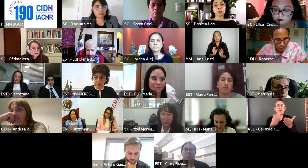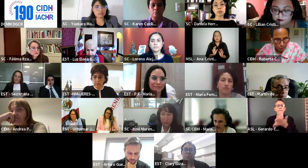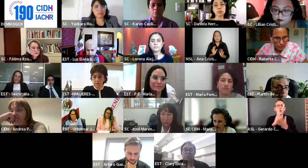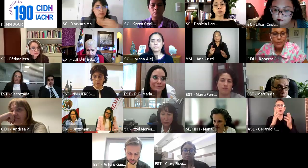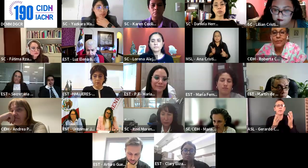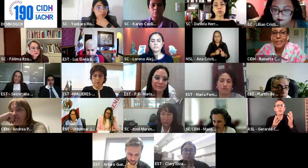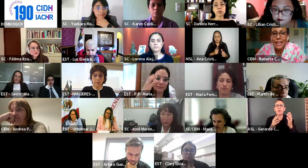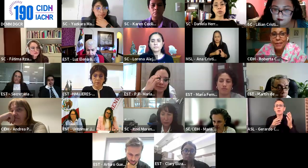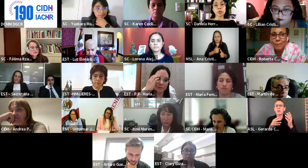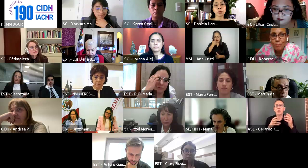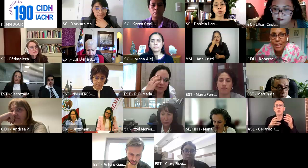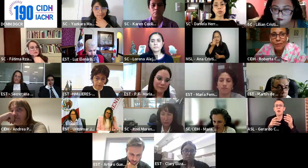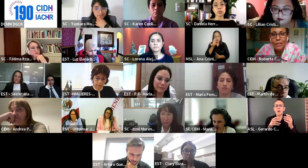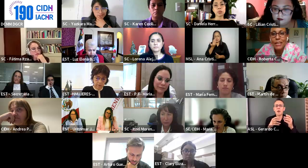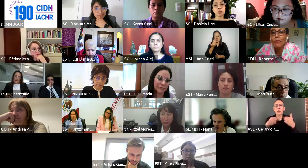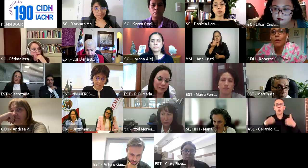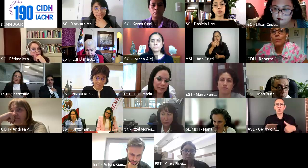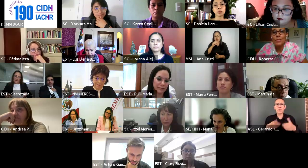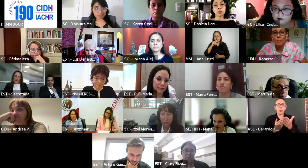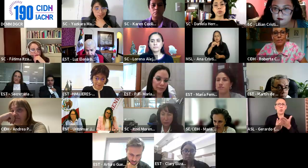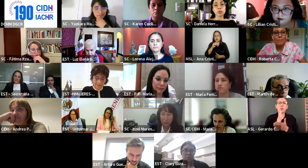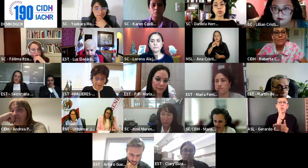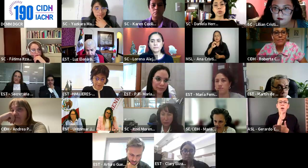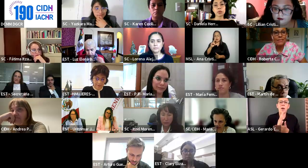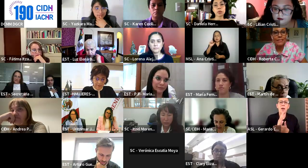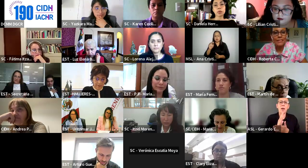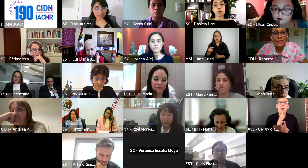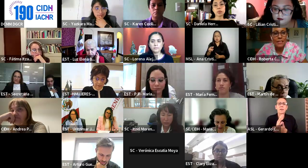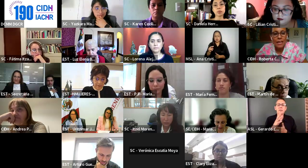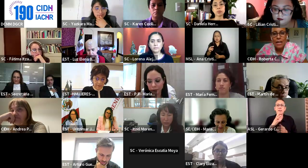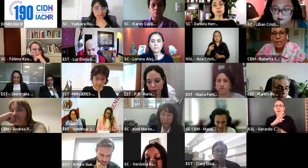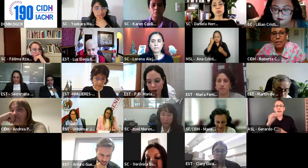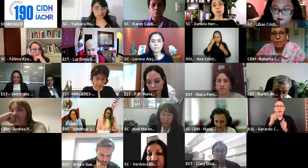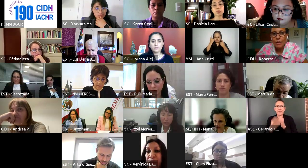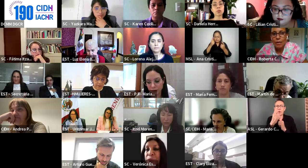Consul Roberto de Leon, and everyone who has participated